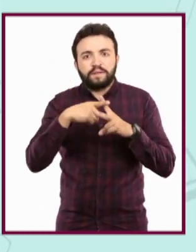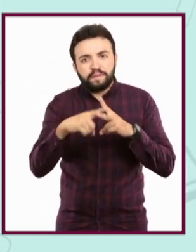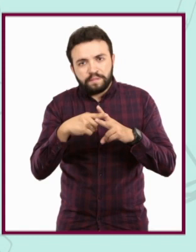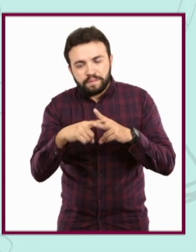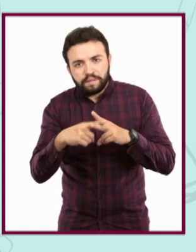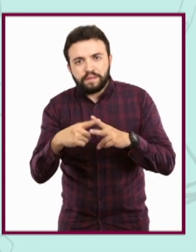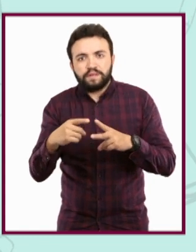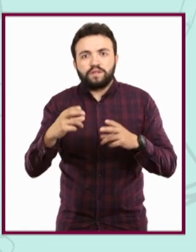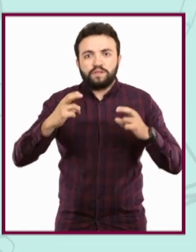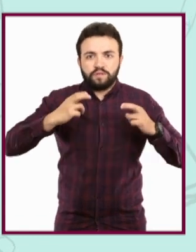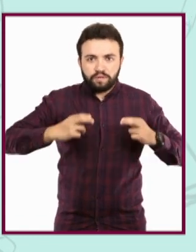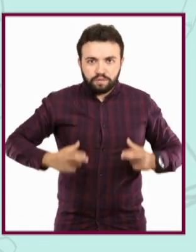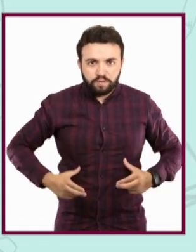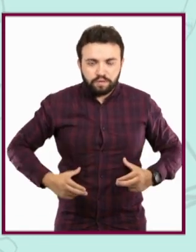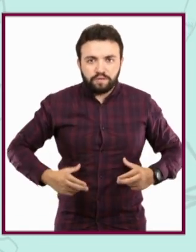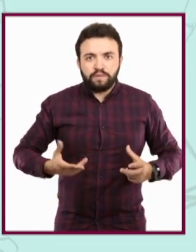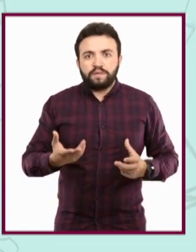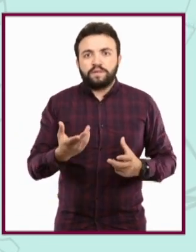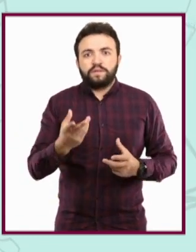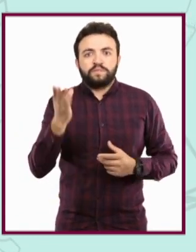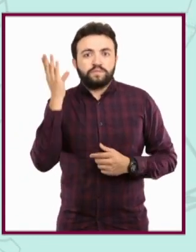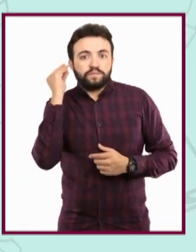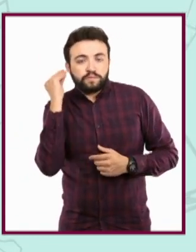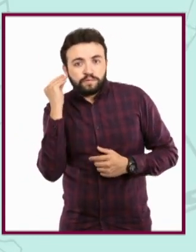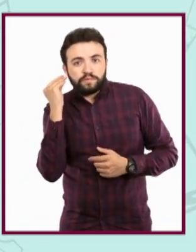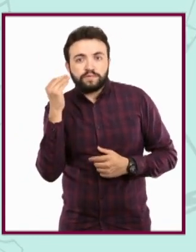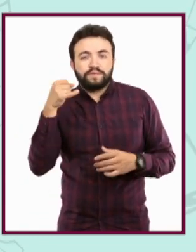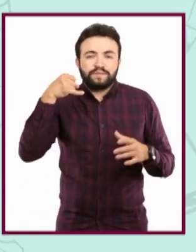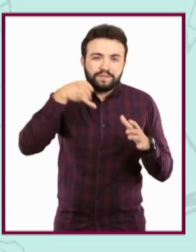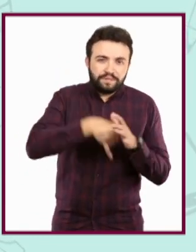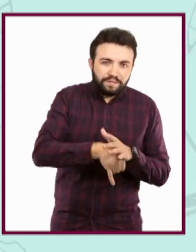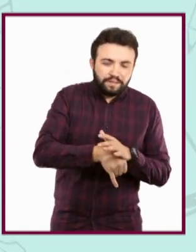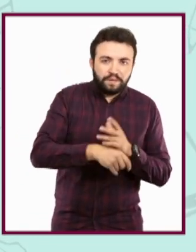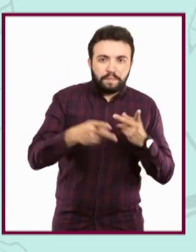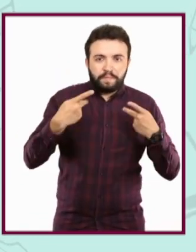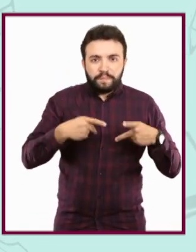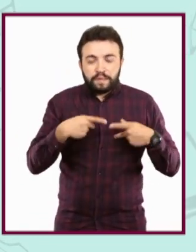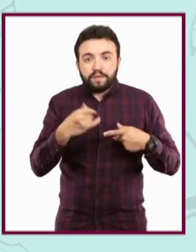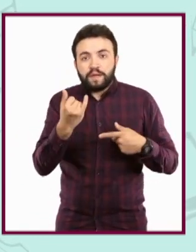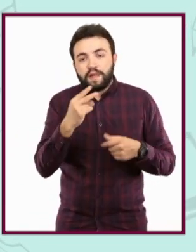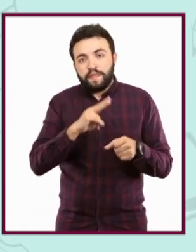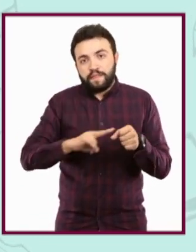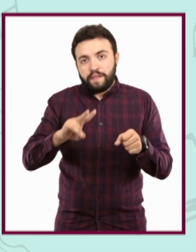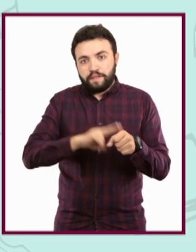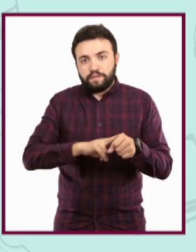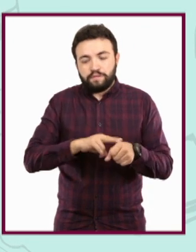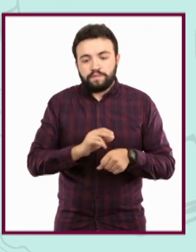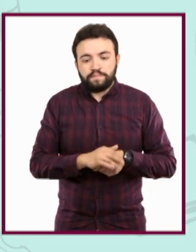matemática, corporal kinestésica, musical interpersonal, intrapersonal y naturalista.